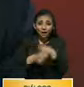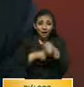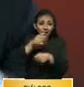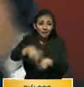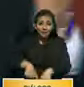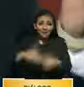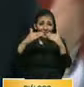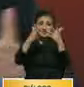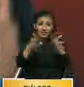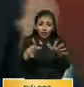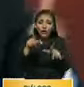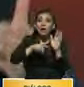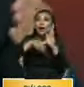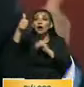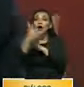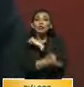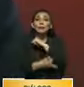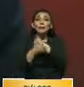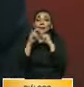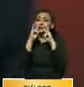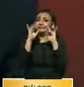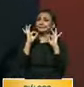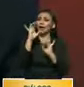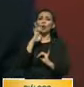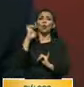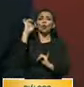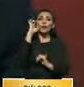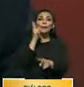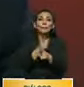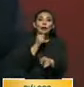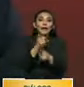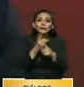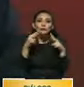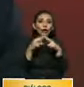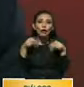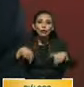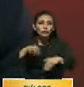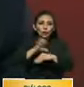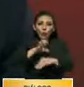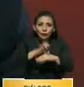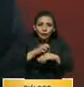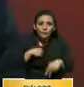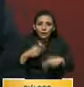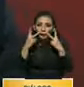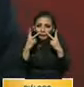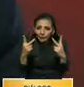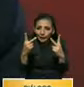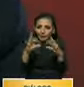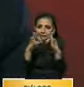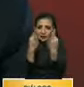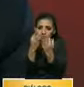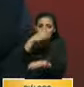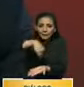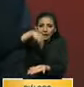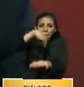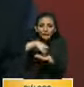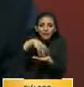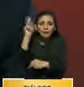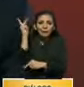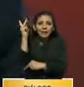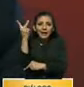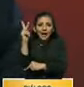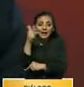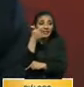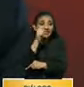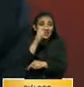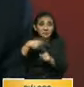años, sino en los lujos y placeres de Europa. Pero quienes hemos visto a las familias en Manabí, en Pedernales, que